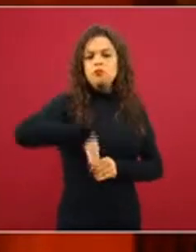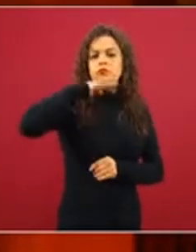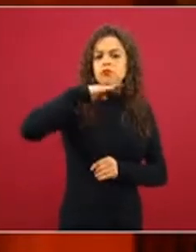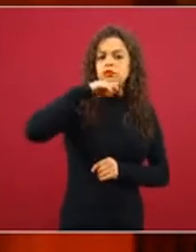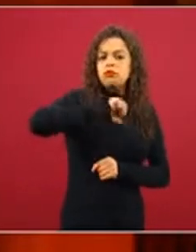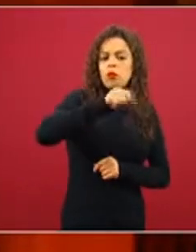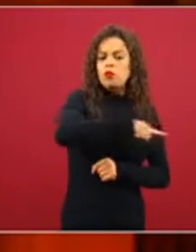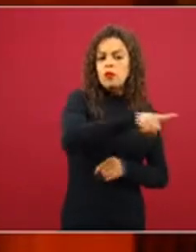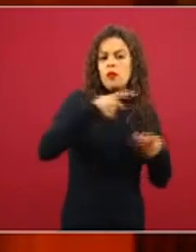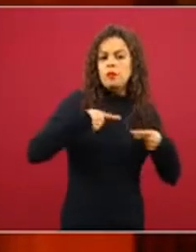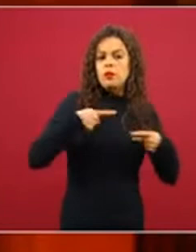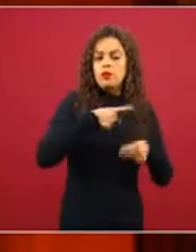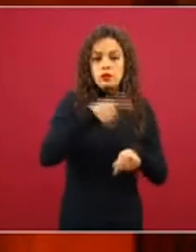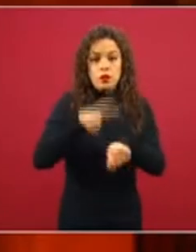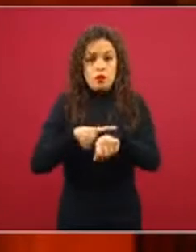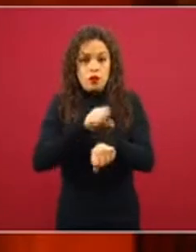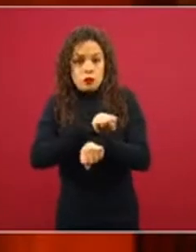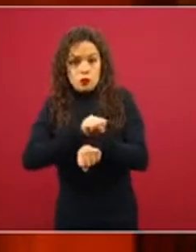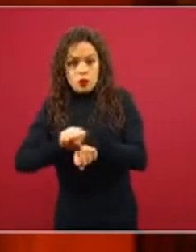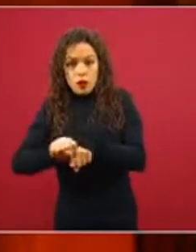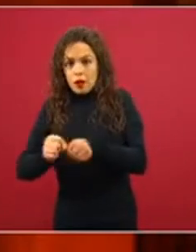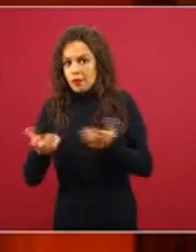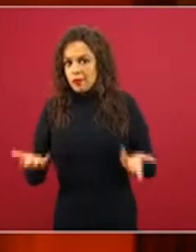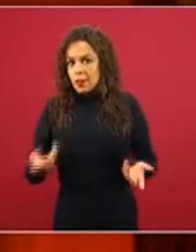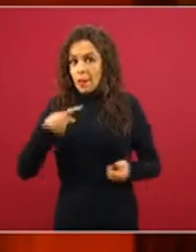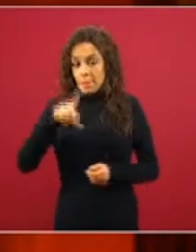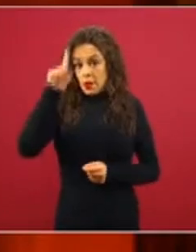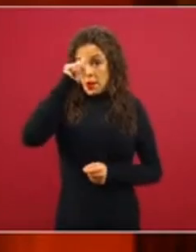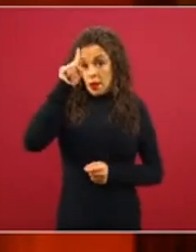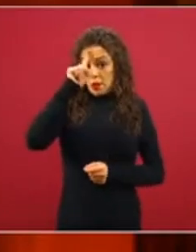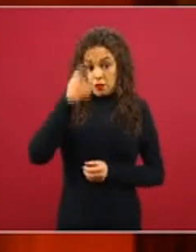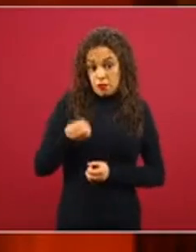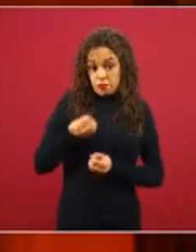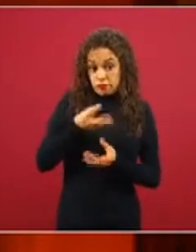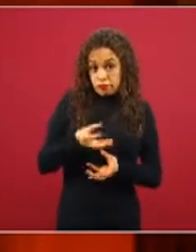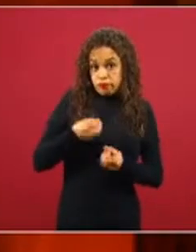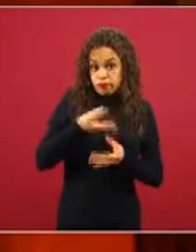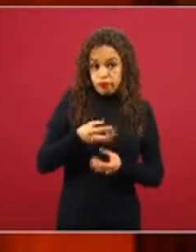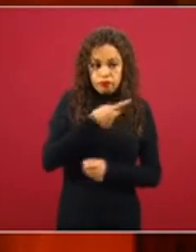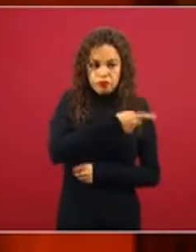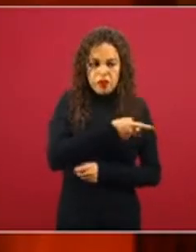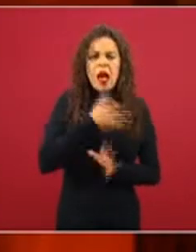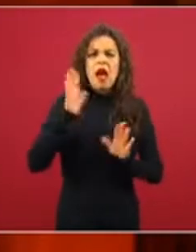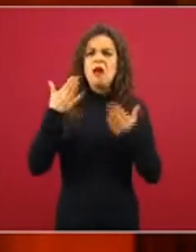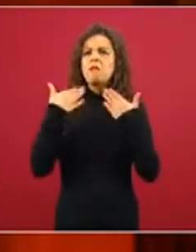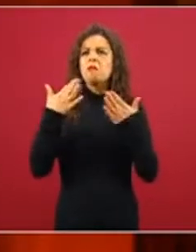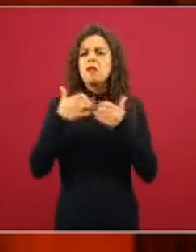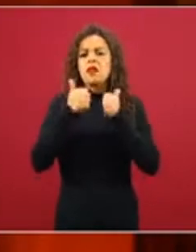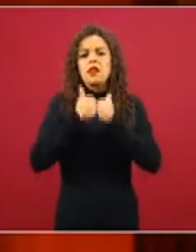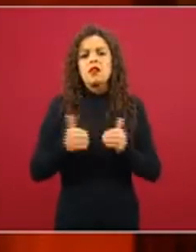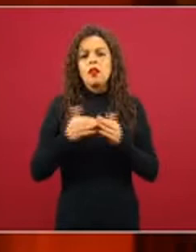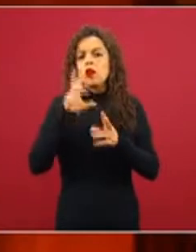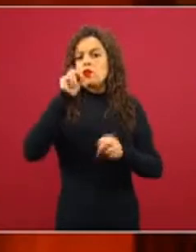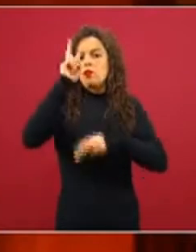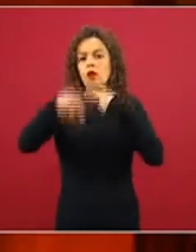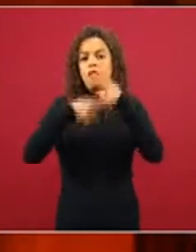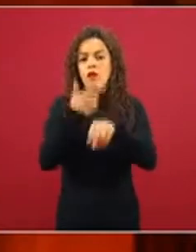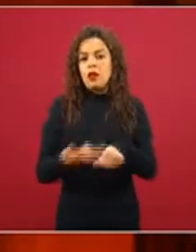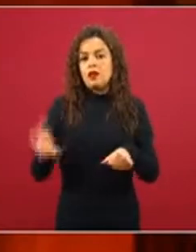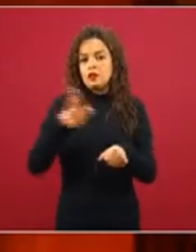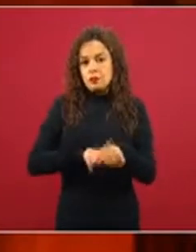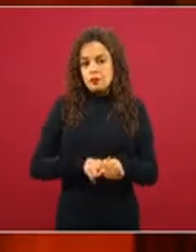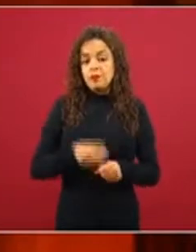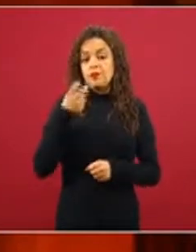teniendo enfermedad leve, pero que por las recomendaciones no están acudiendo a unidades. Entonces se tiene que hacer estos ejercicios